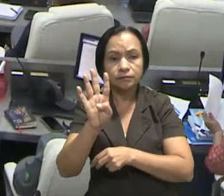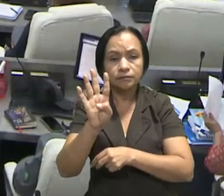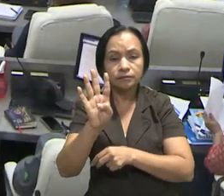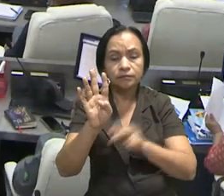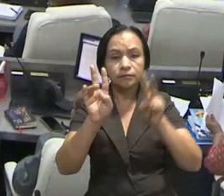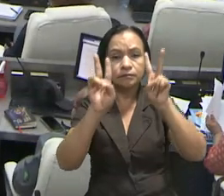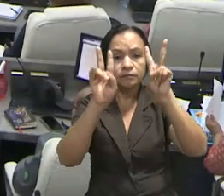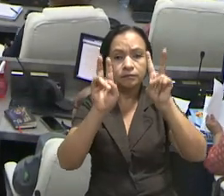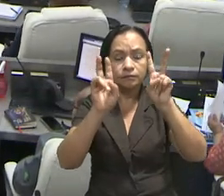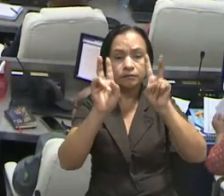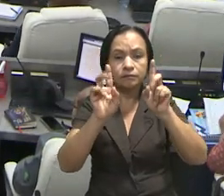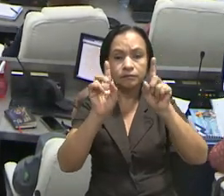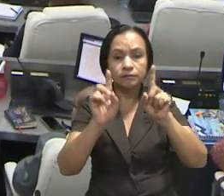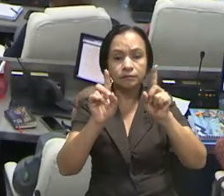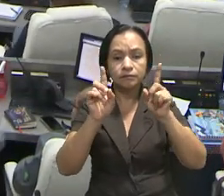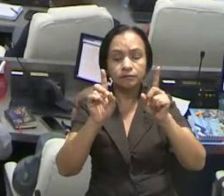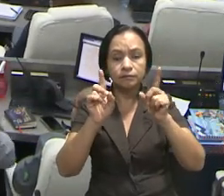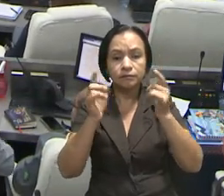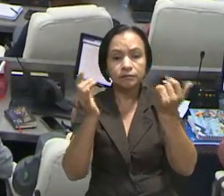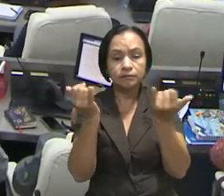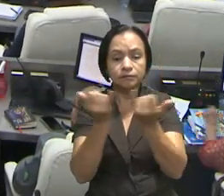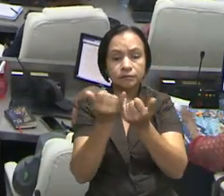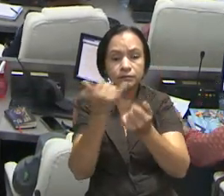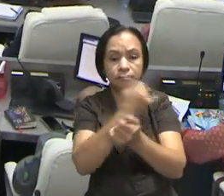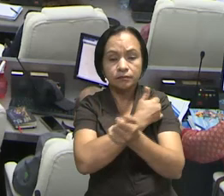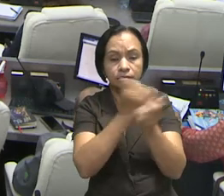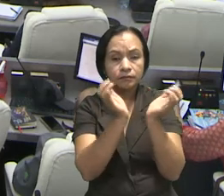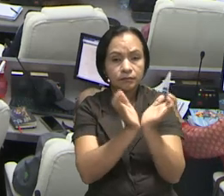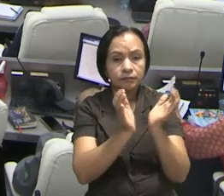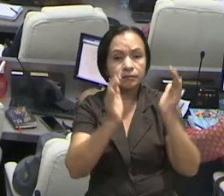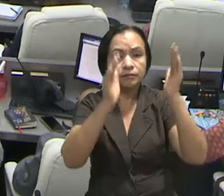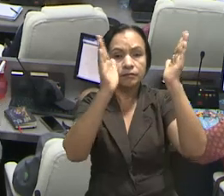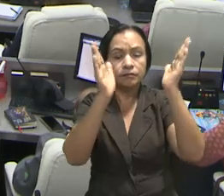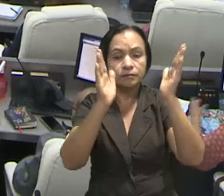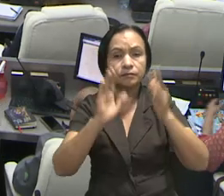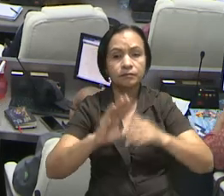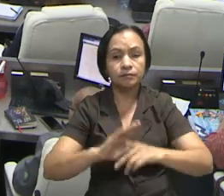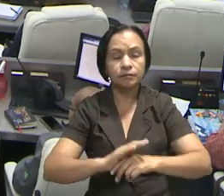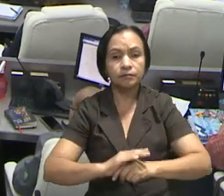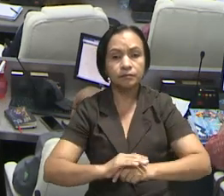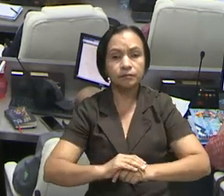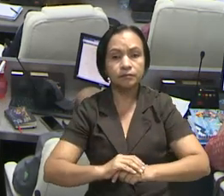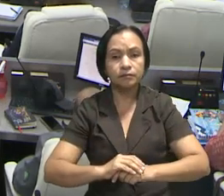Sobre la Ley de Seguridad Social, es un decreto.